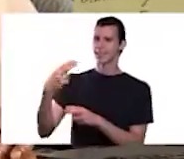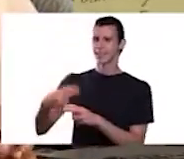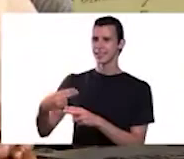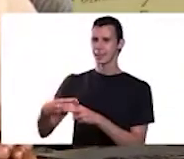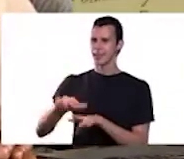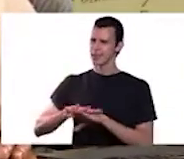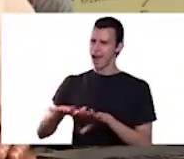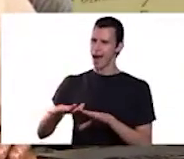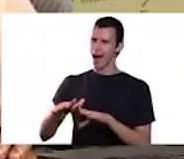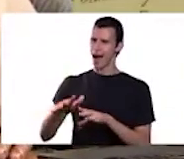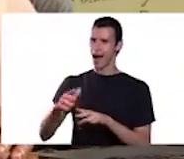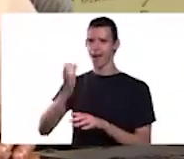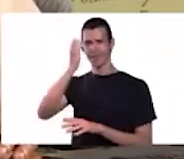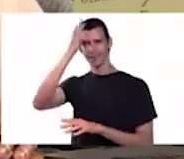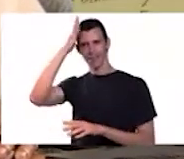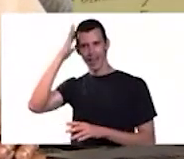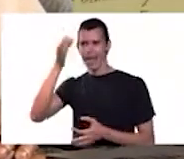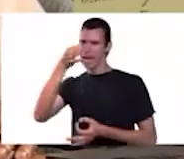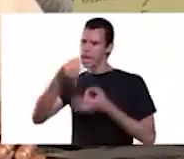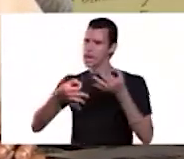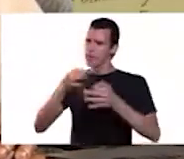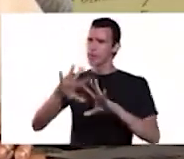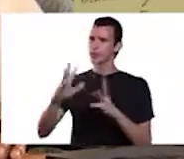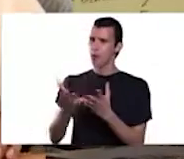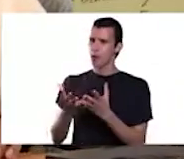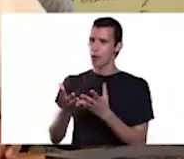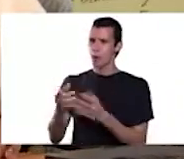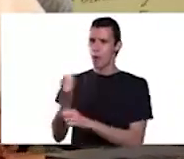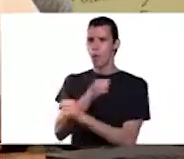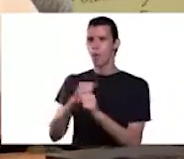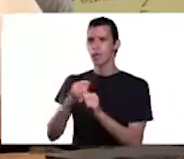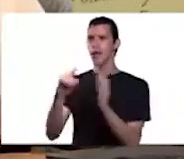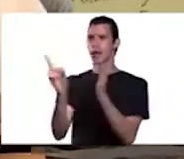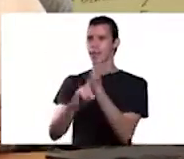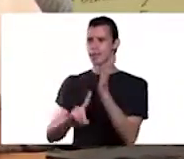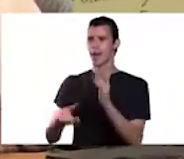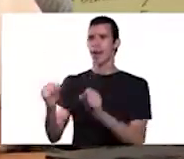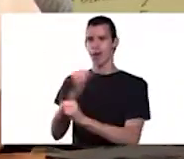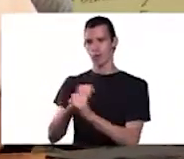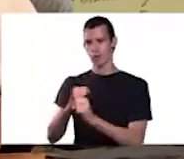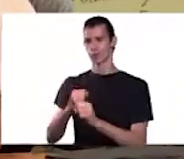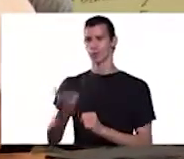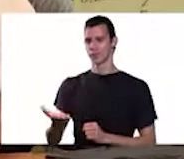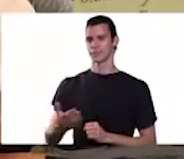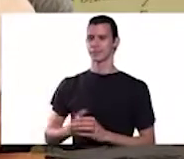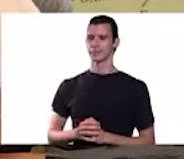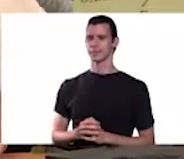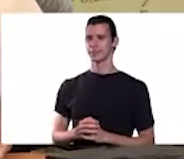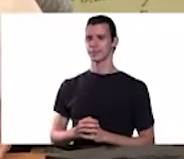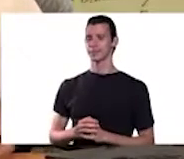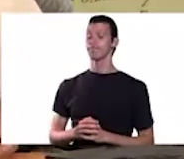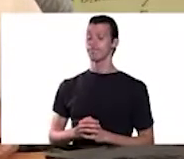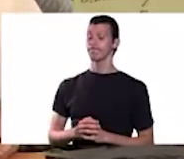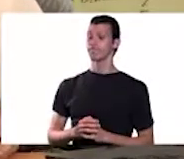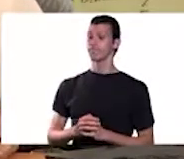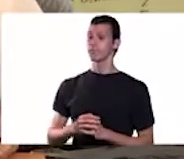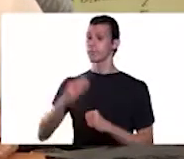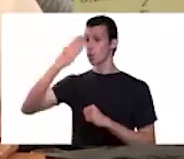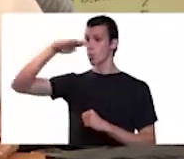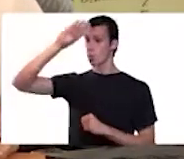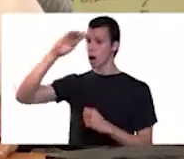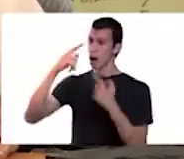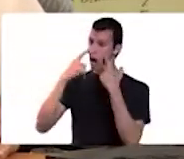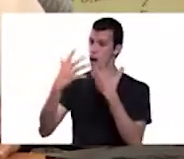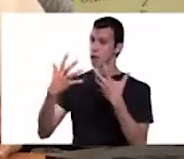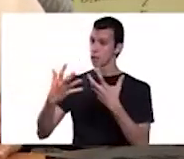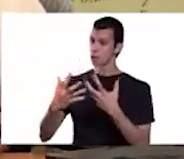está haciendo nueva, que se está trabajando, que la ha anunciado ya nuestro presidente, para obtener energía eléctrica por